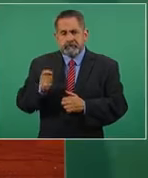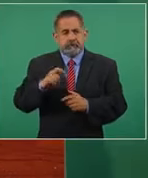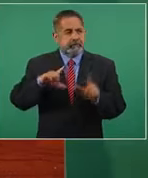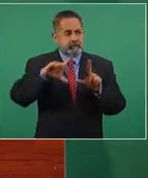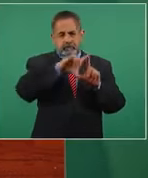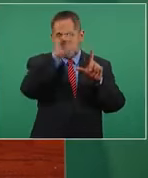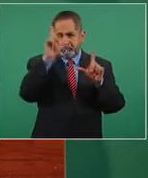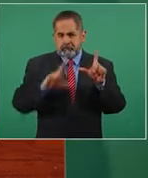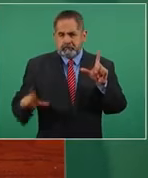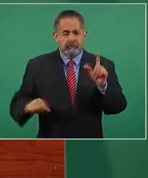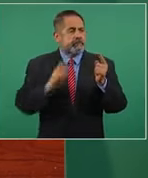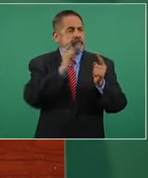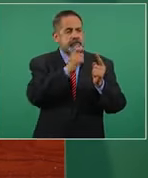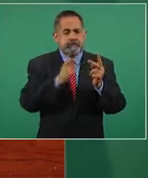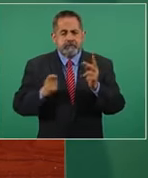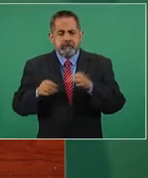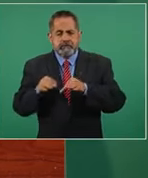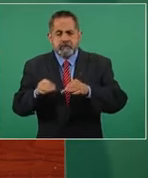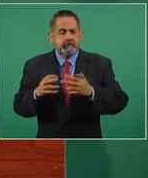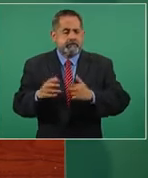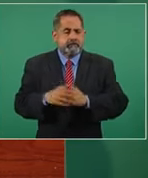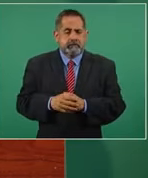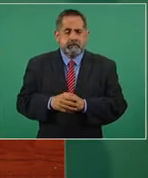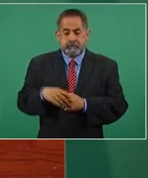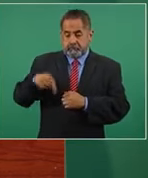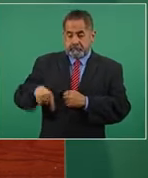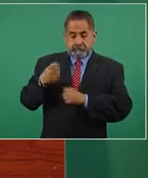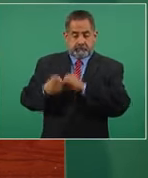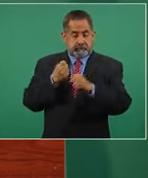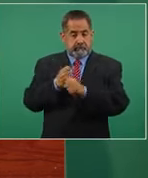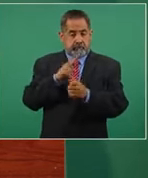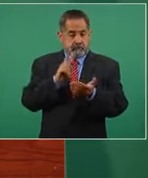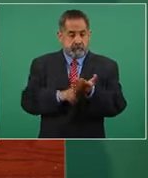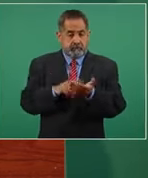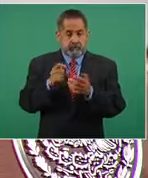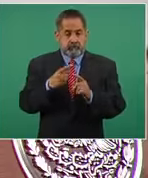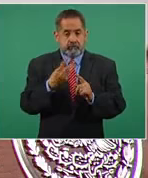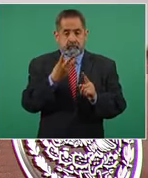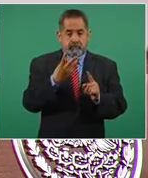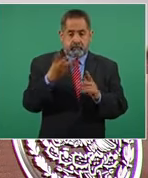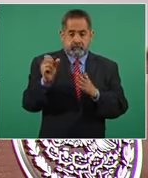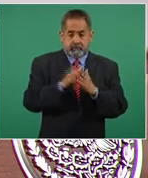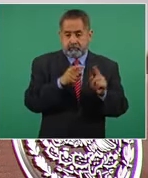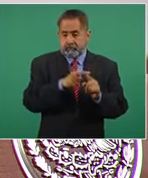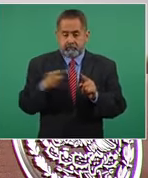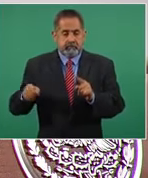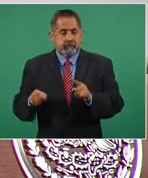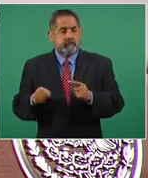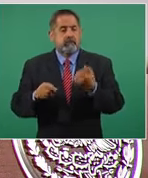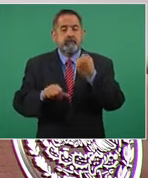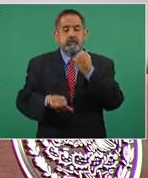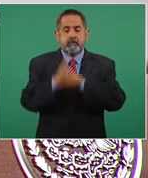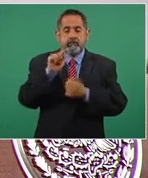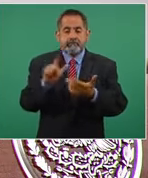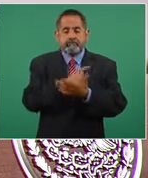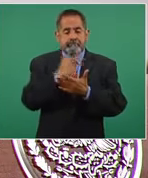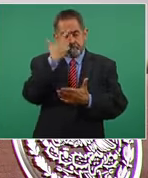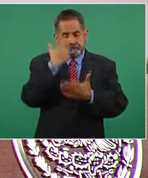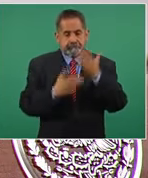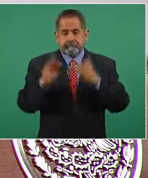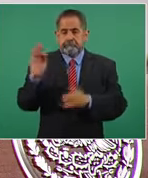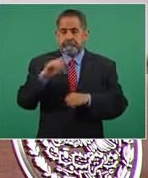todo el país. En el primer trimestre de este año, 9 de 11 delitos del fuero federal se mantienen